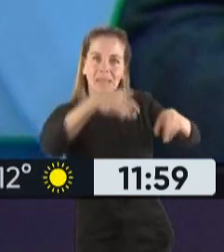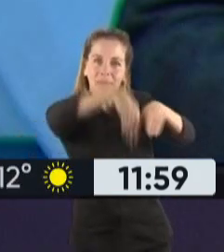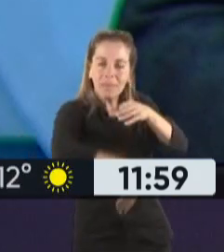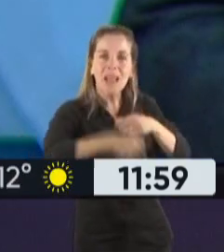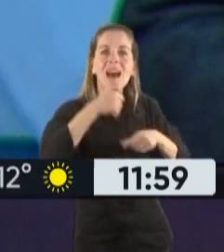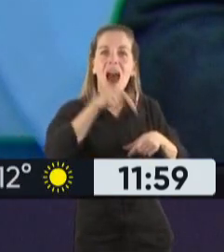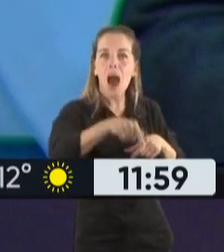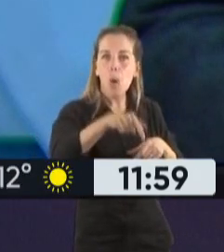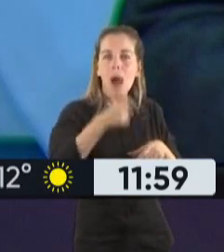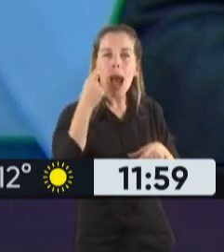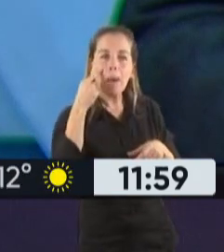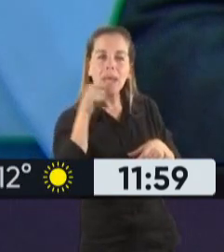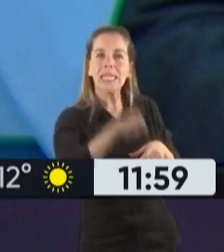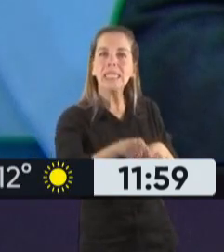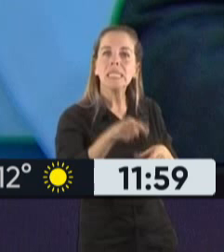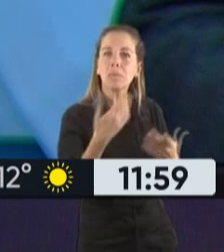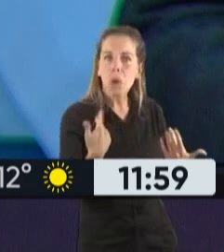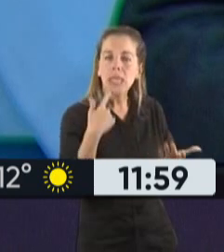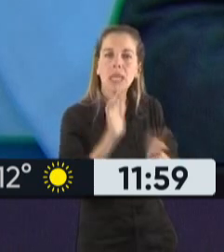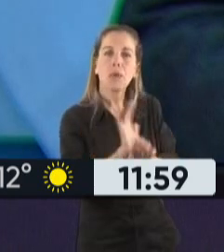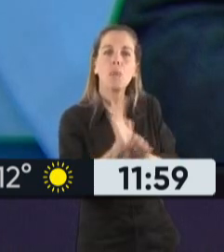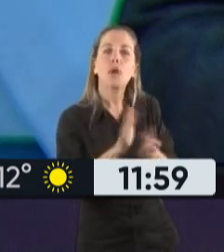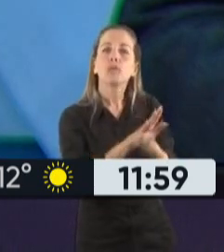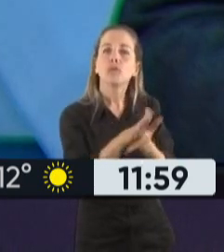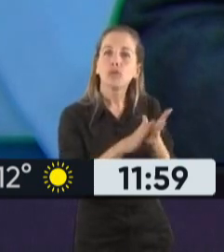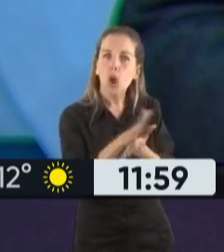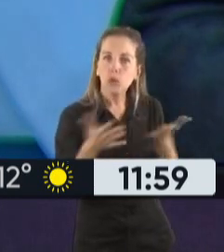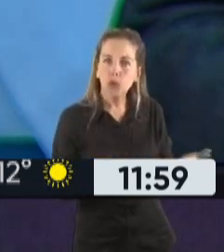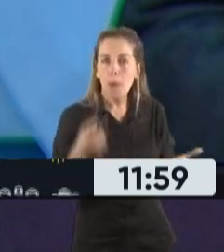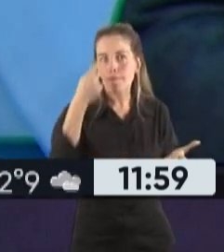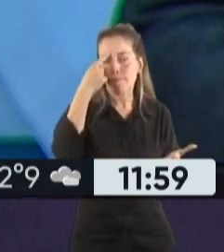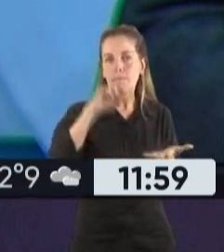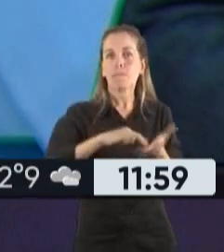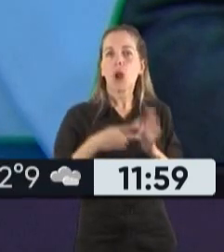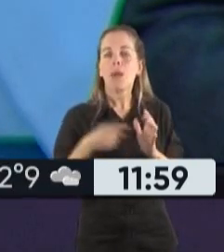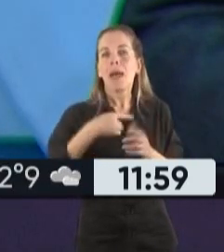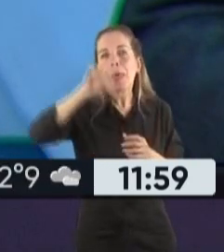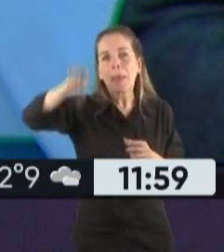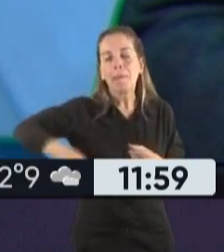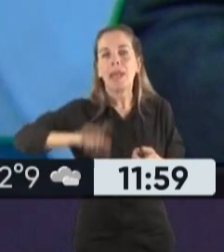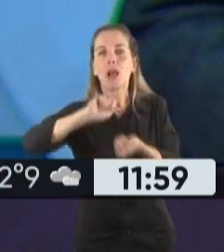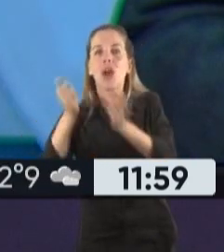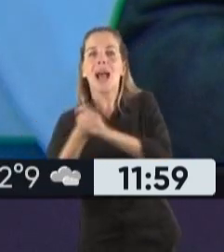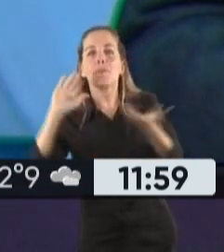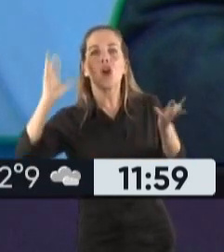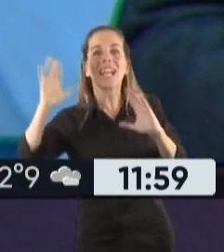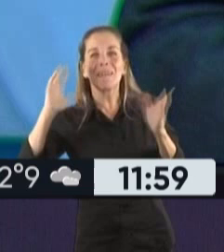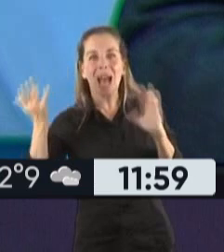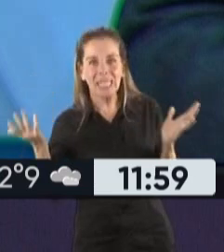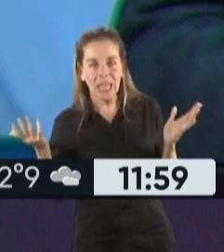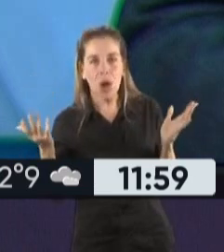ser una solución a los problemas que el cambio climático nos crea, porque